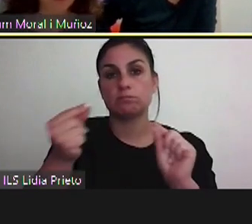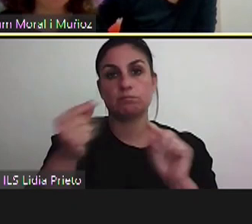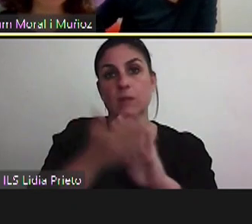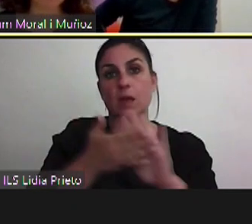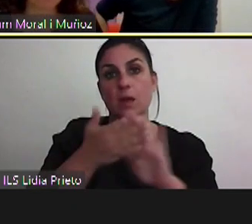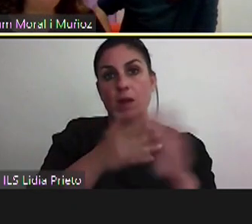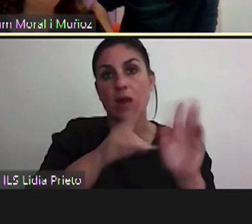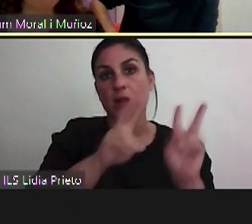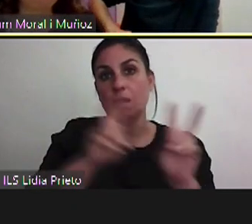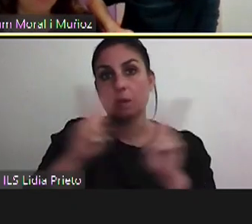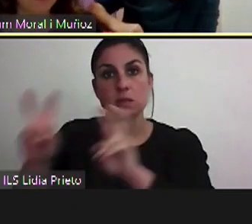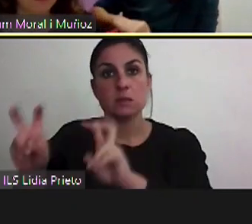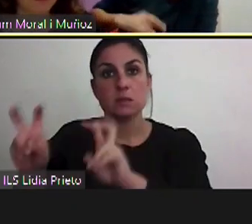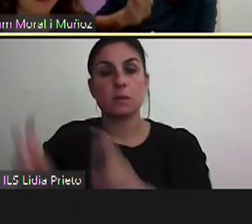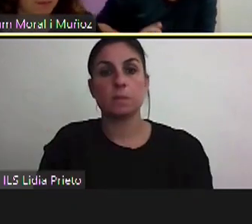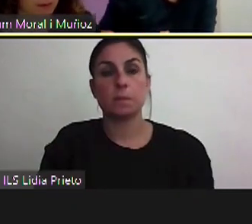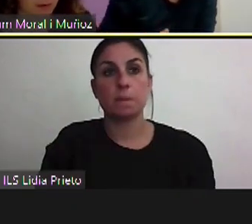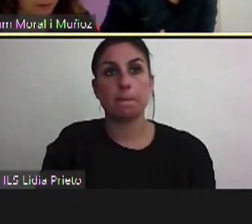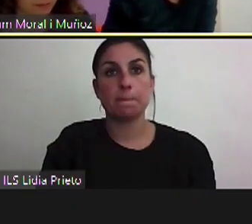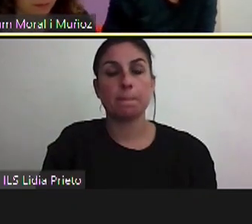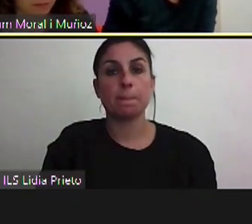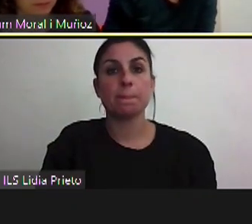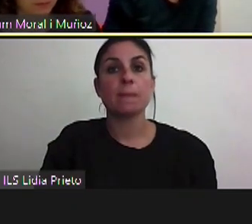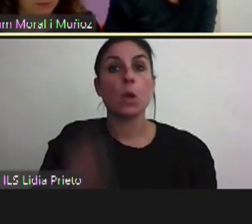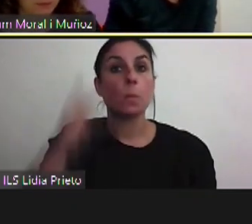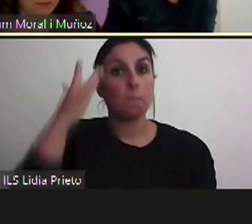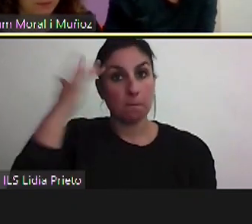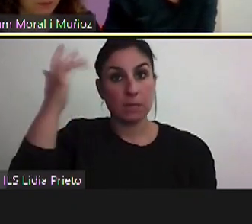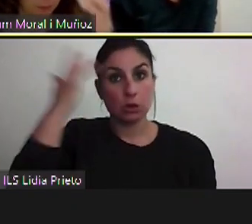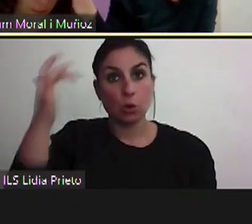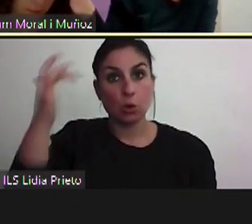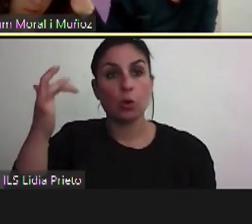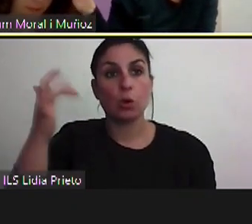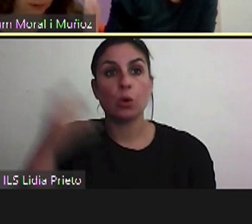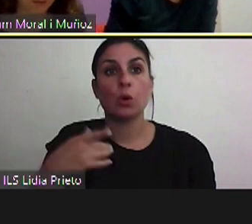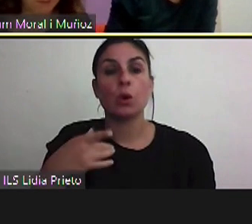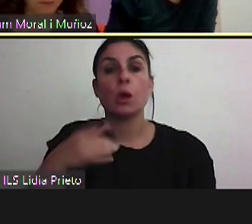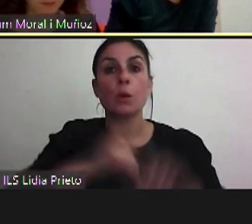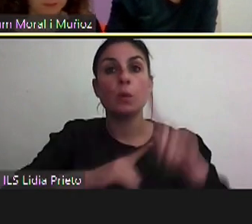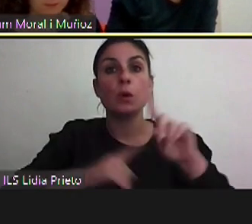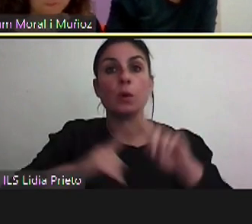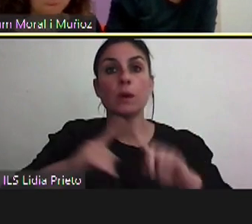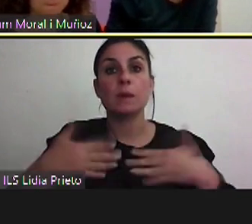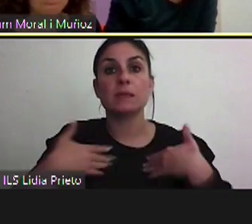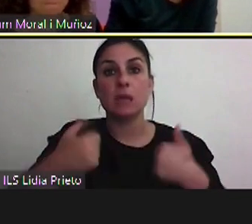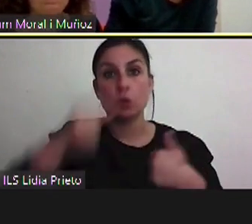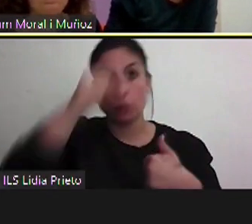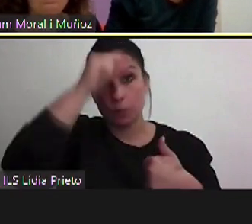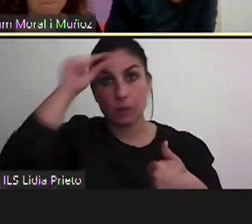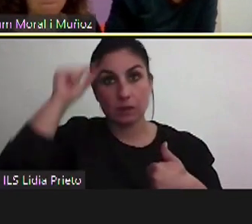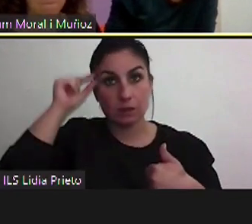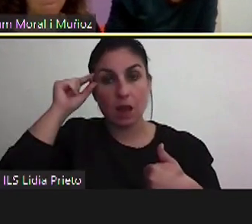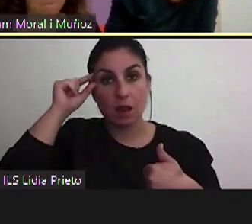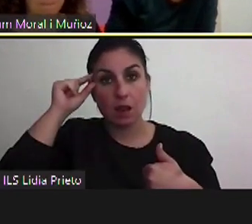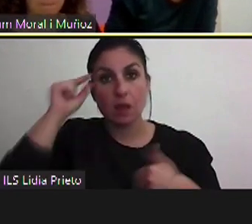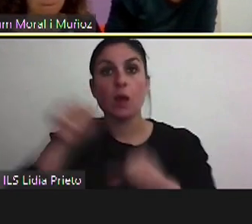mitos. Ya, existe un mito que los problemas de salud mental son siempre irreversibles